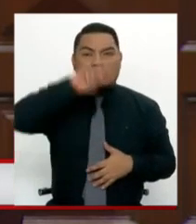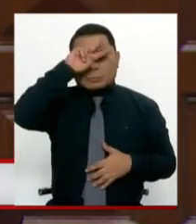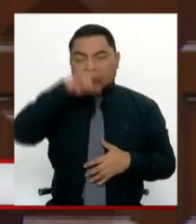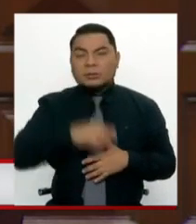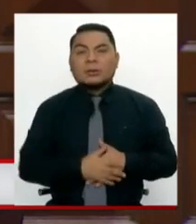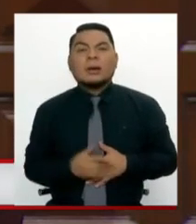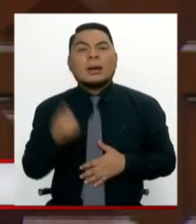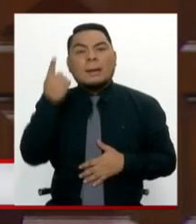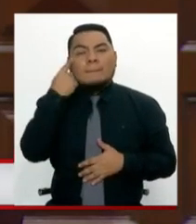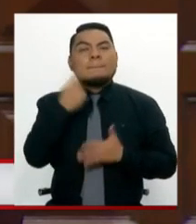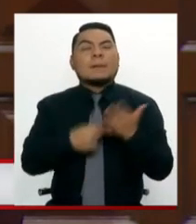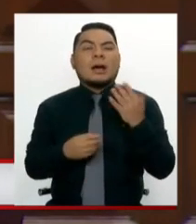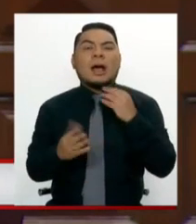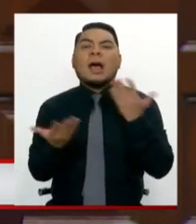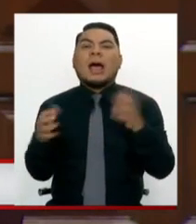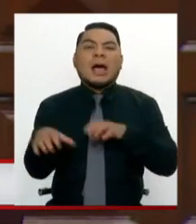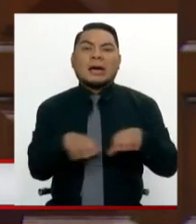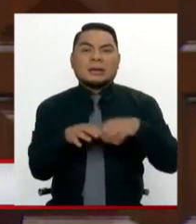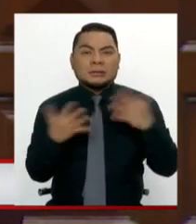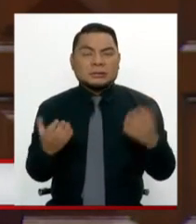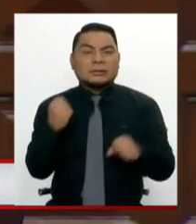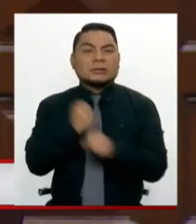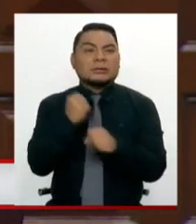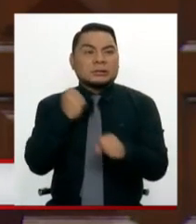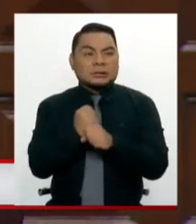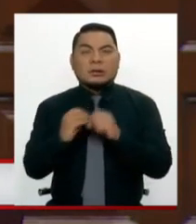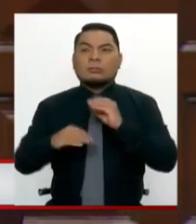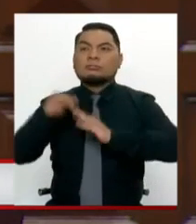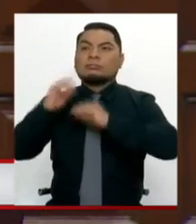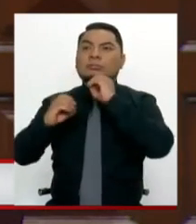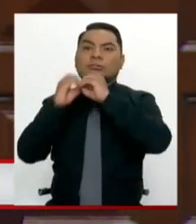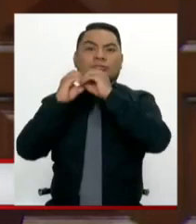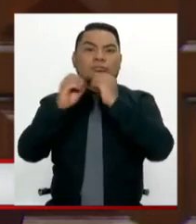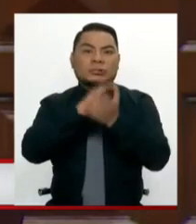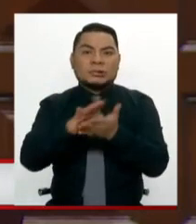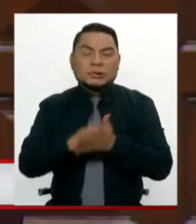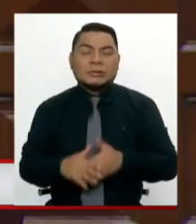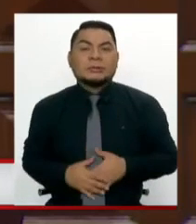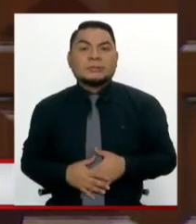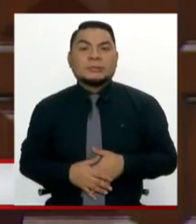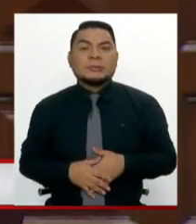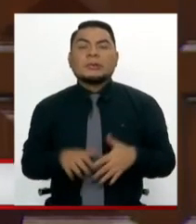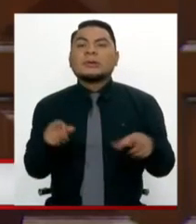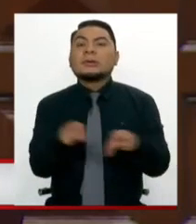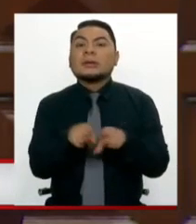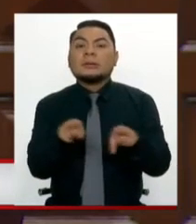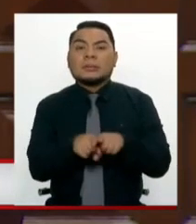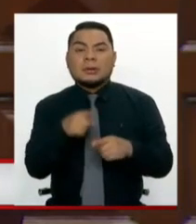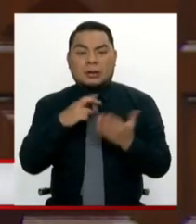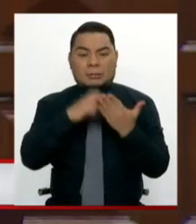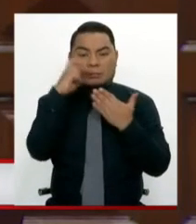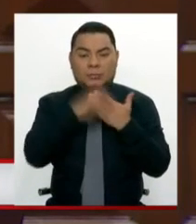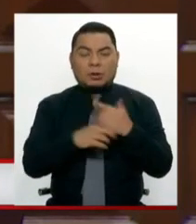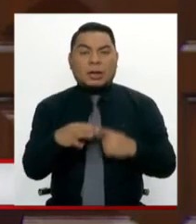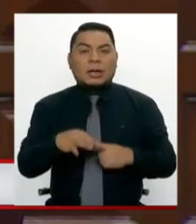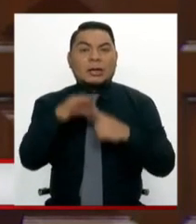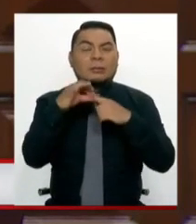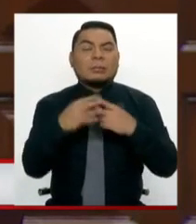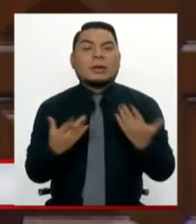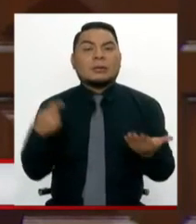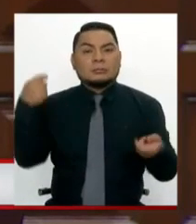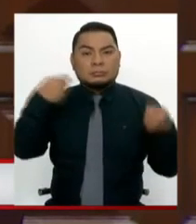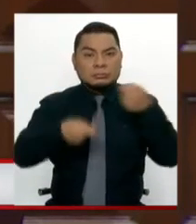nacional para la realización de trabajos de infraestructura. Asimismo, a través del Proyecto Especial de